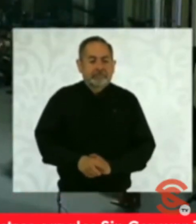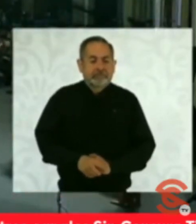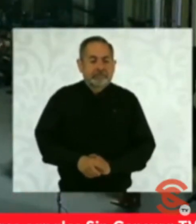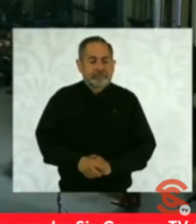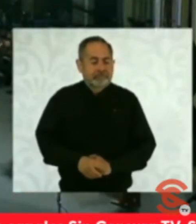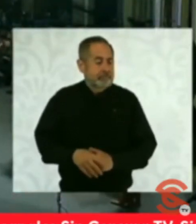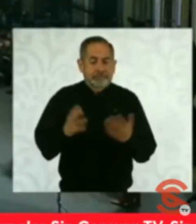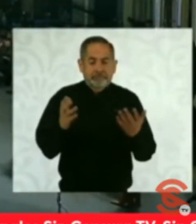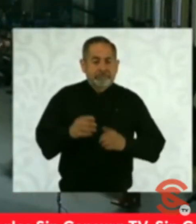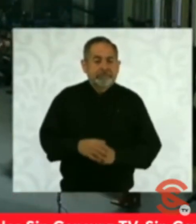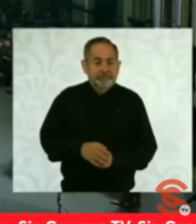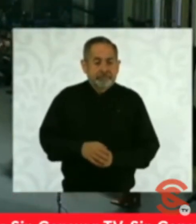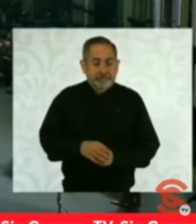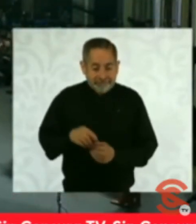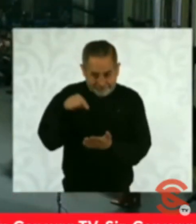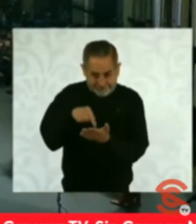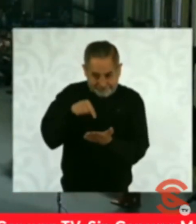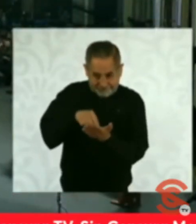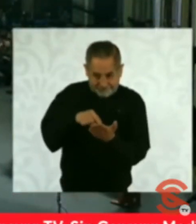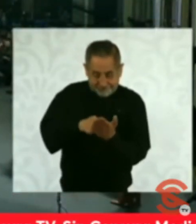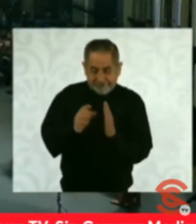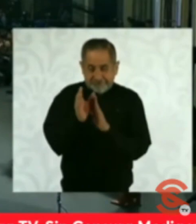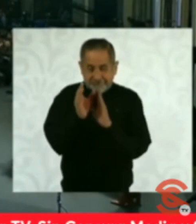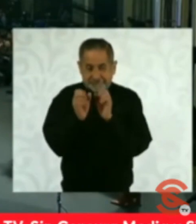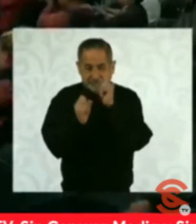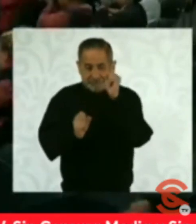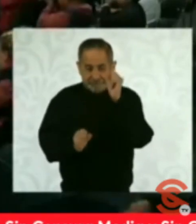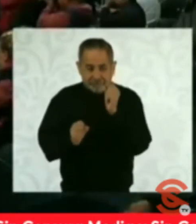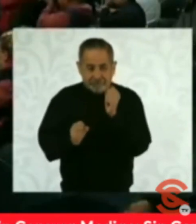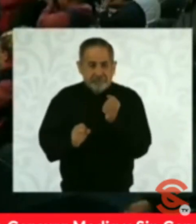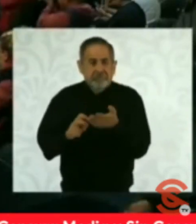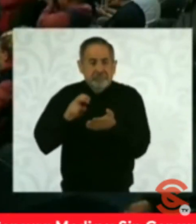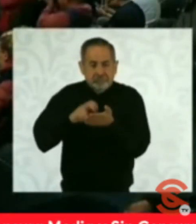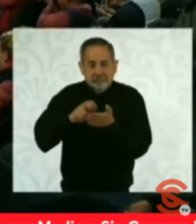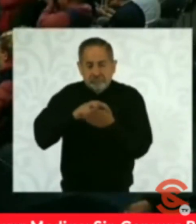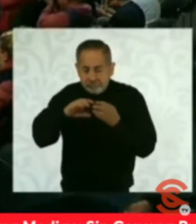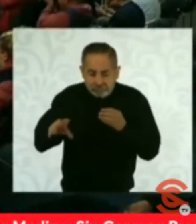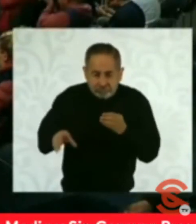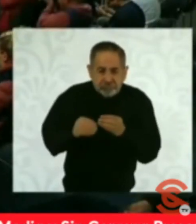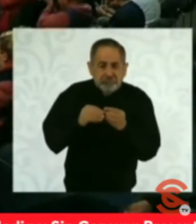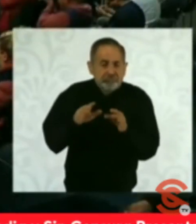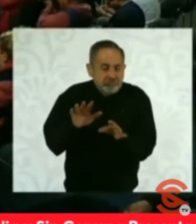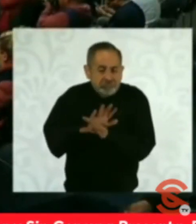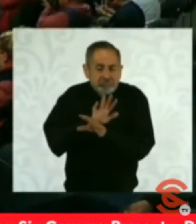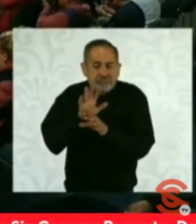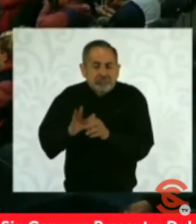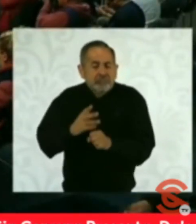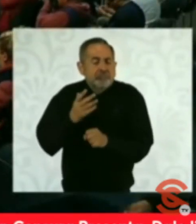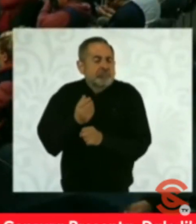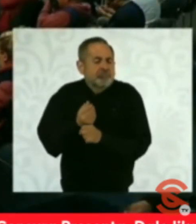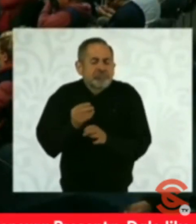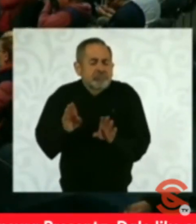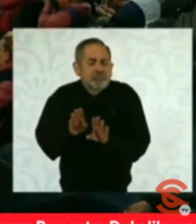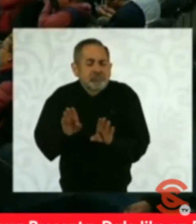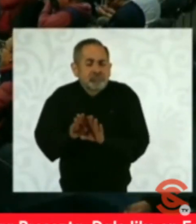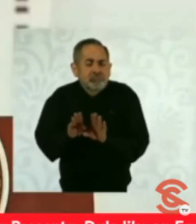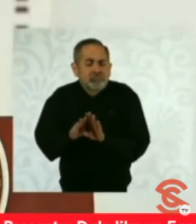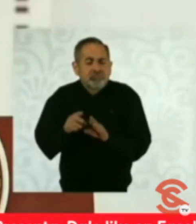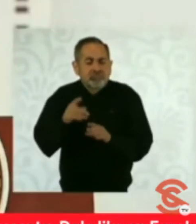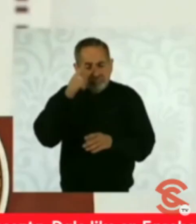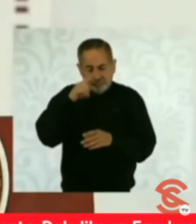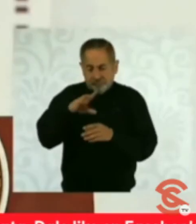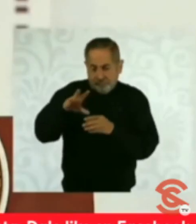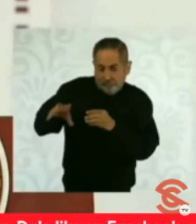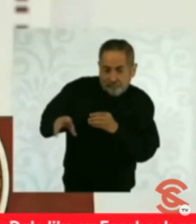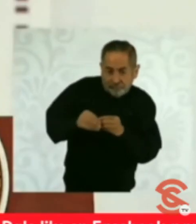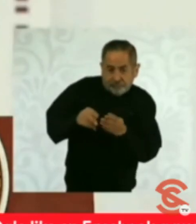Porque dice, la presente Constitución puede ser adicionada o reformada. Para que las